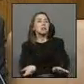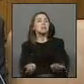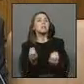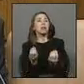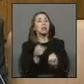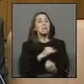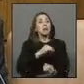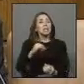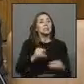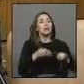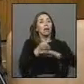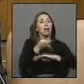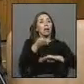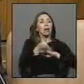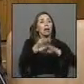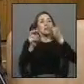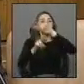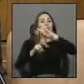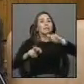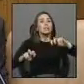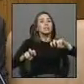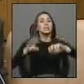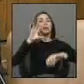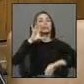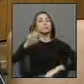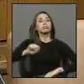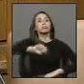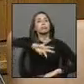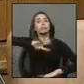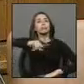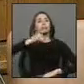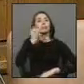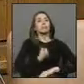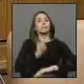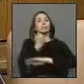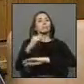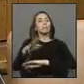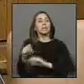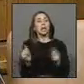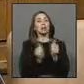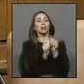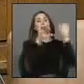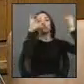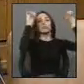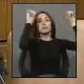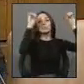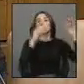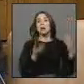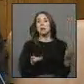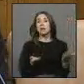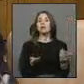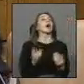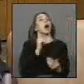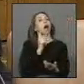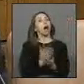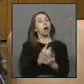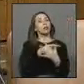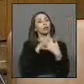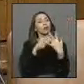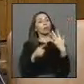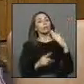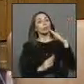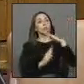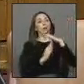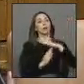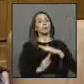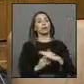persecución penal en conjunto con el Ministerio Público. Qué duda cabe que quedan tareas pendientes también,